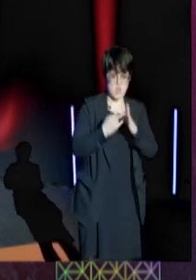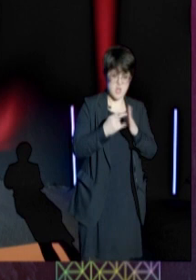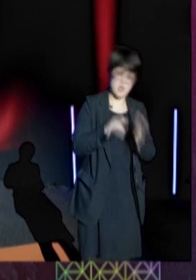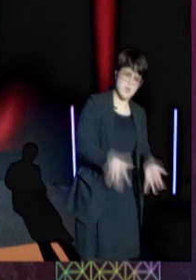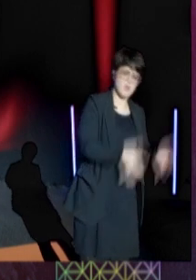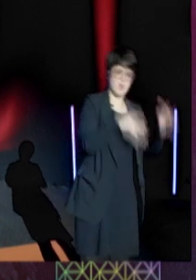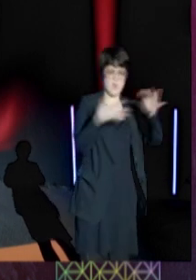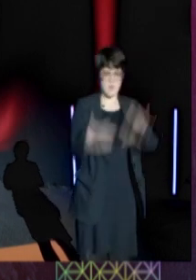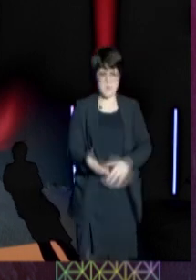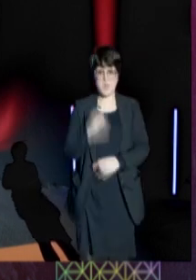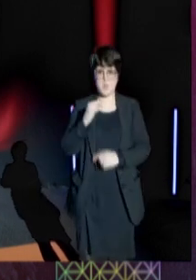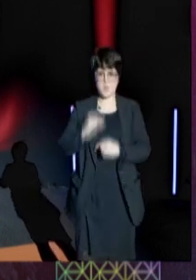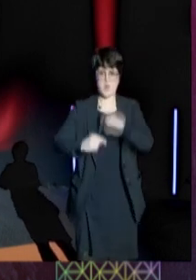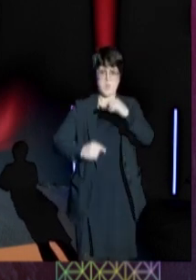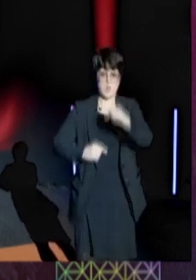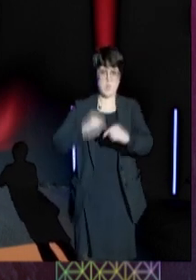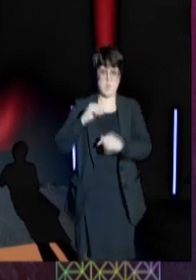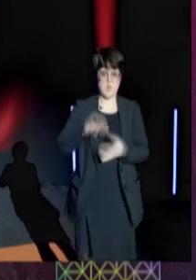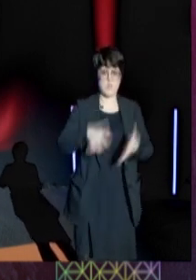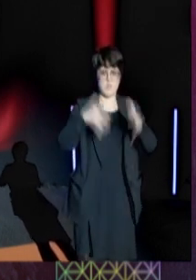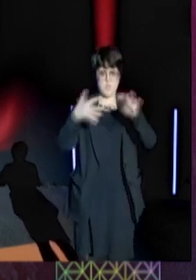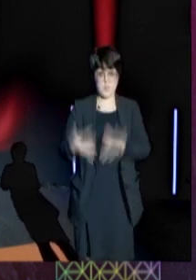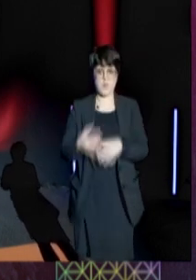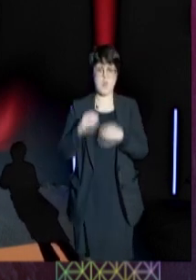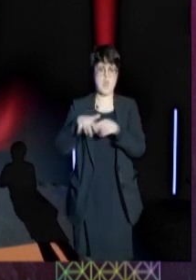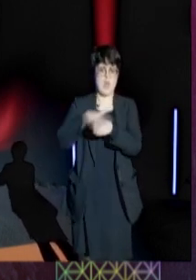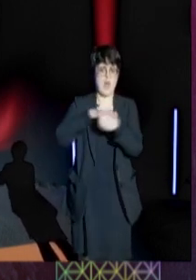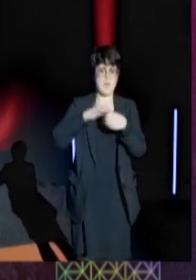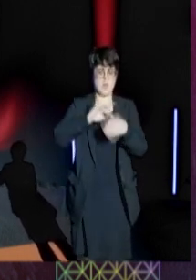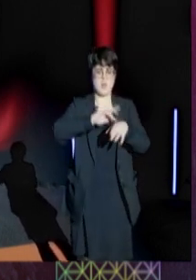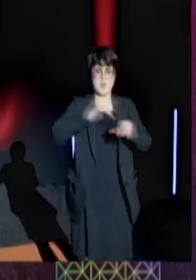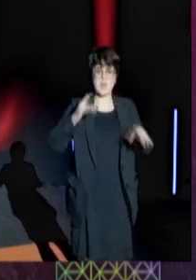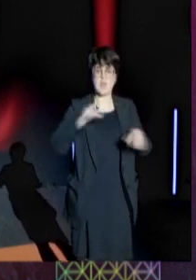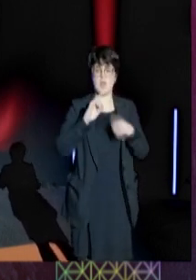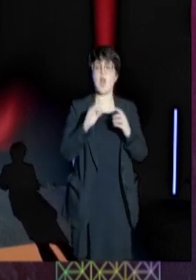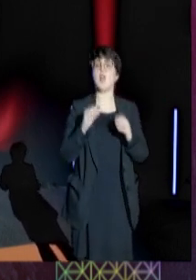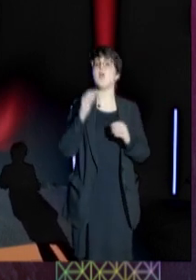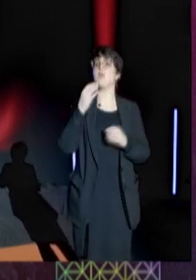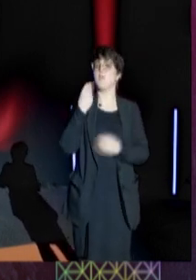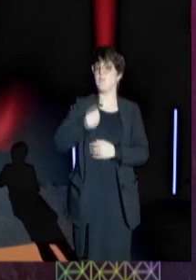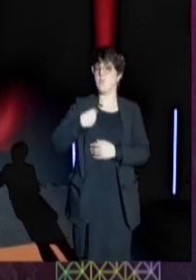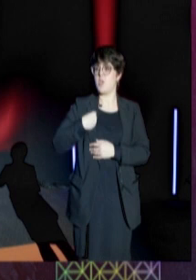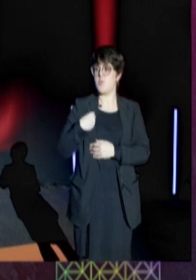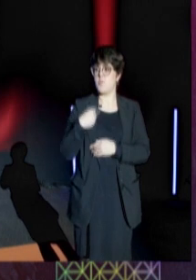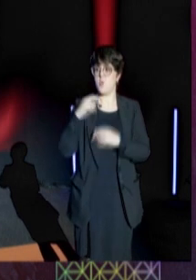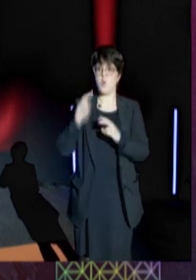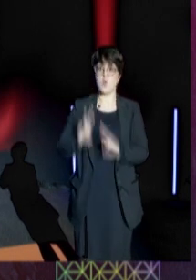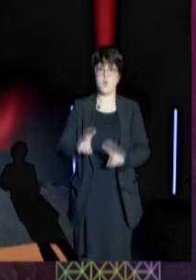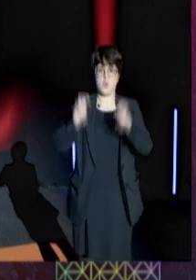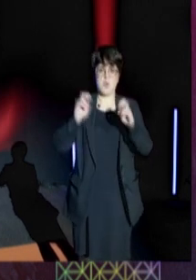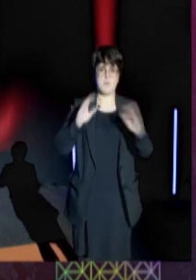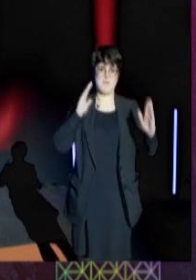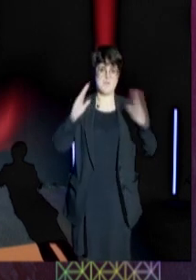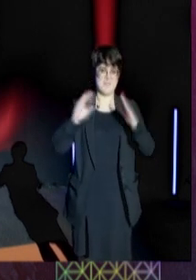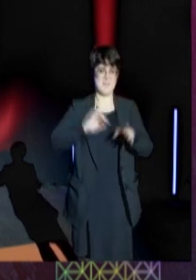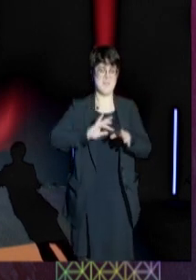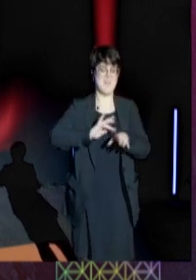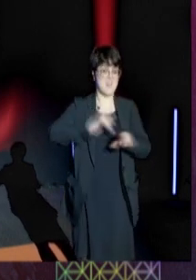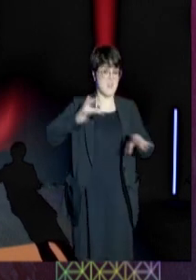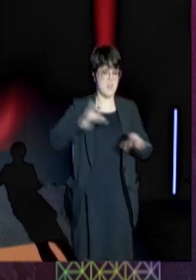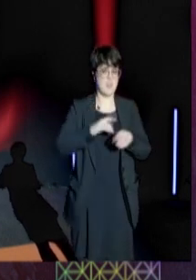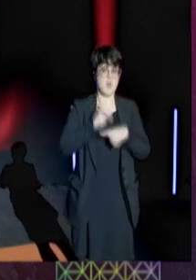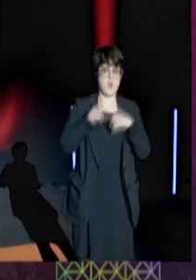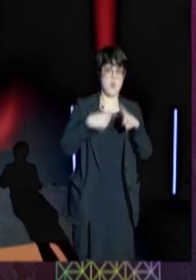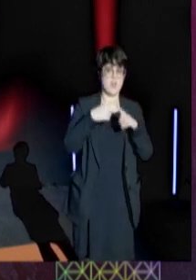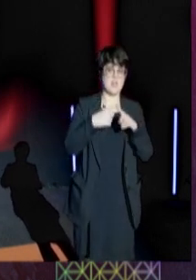en el K digital También estamos trabajando para que en la nueva la nueva hornada del del K digital para llegar a las pequeñas y medianas